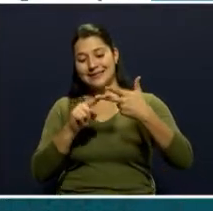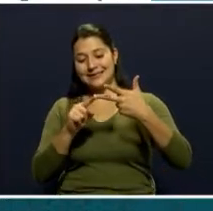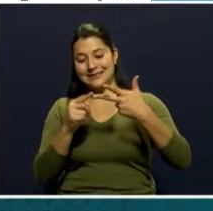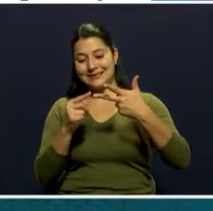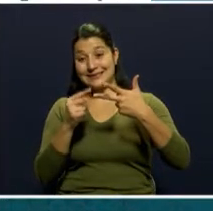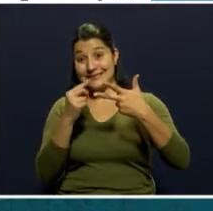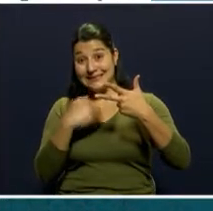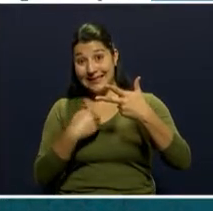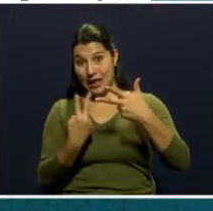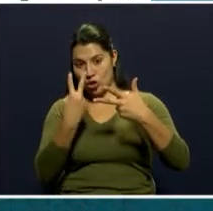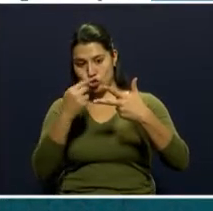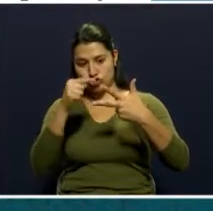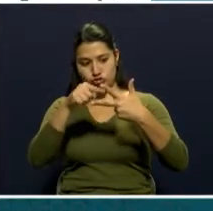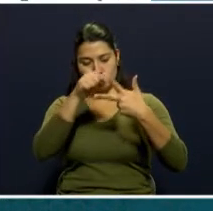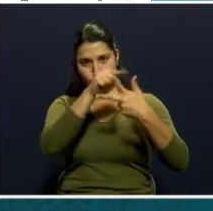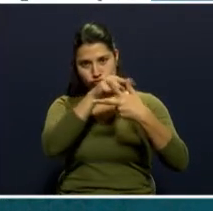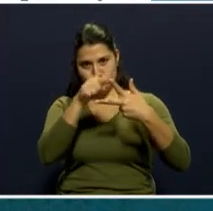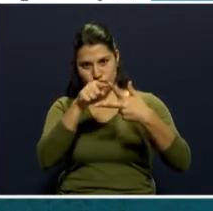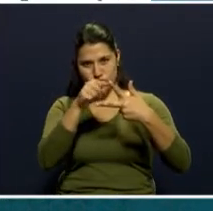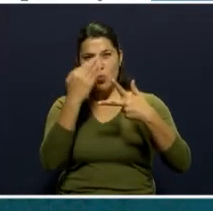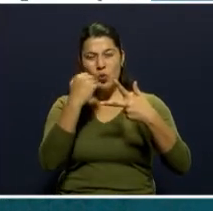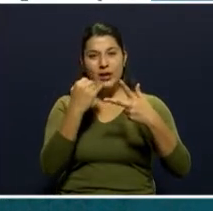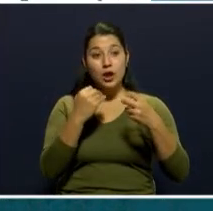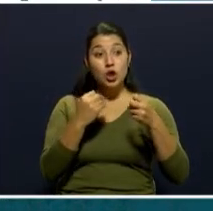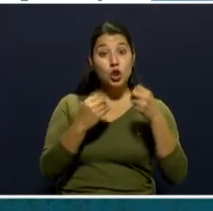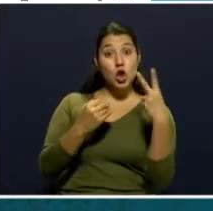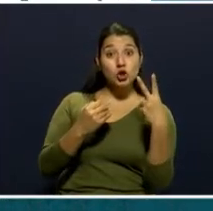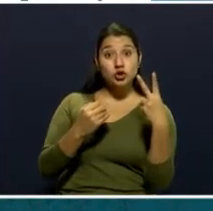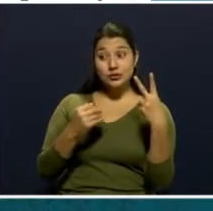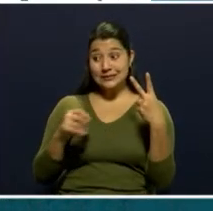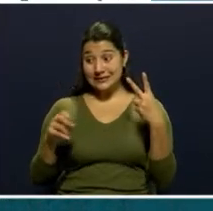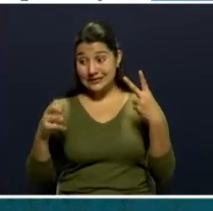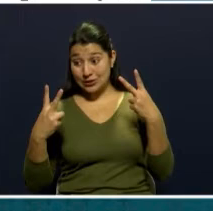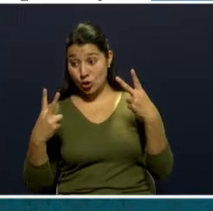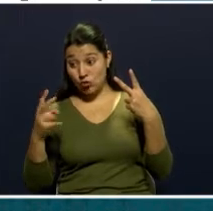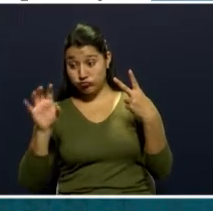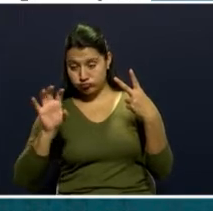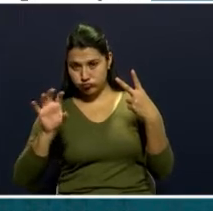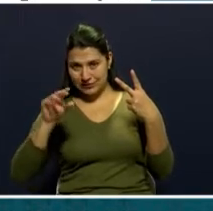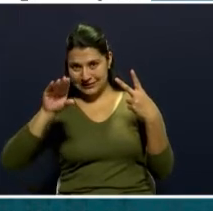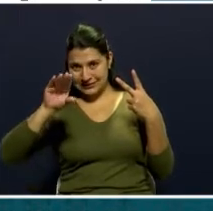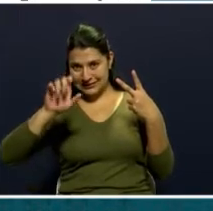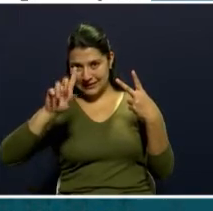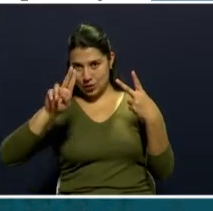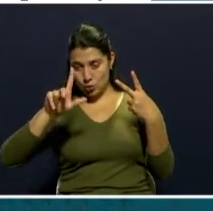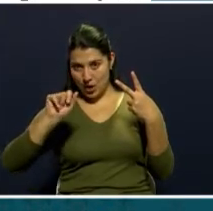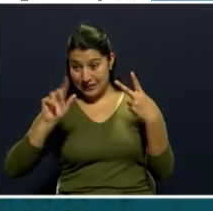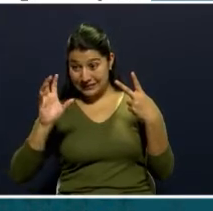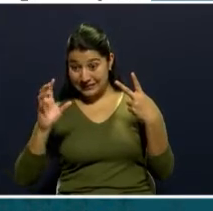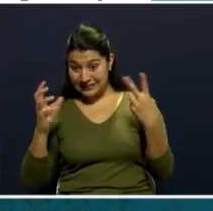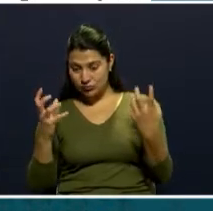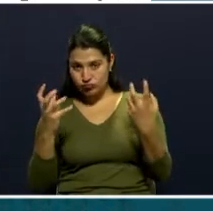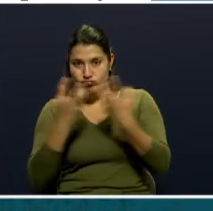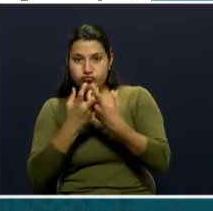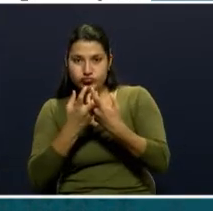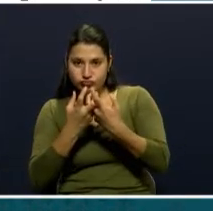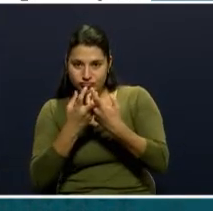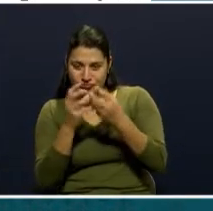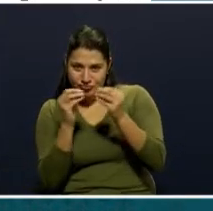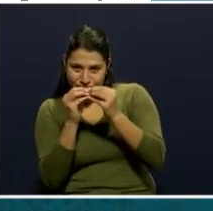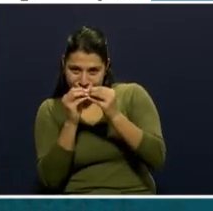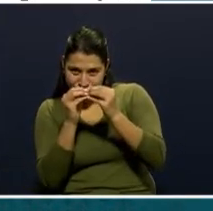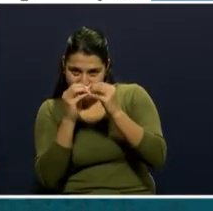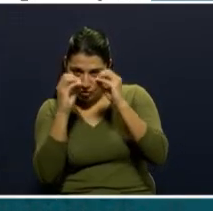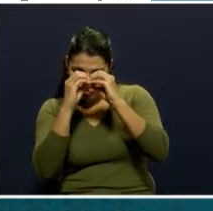importantes por las cuales son sitios de suma importancia en cuanto a la infección del virus. El virus ocupa estas